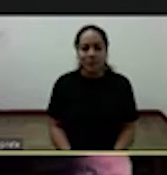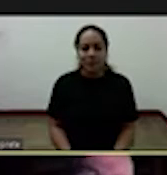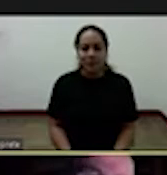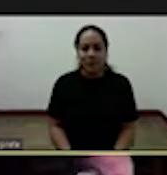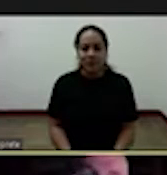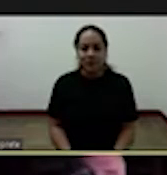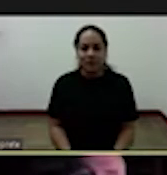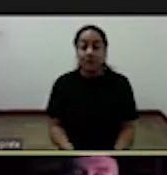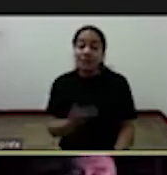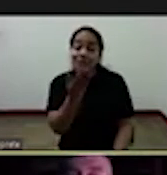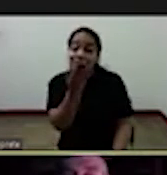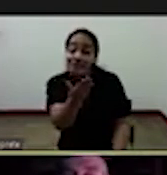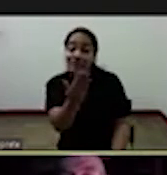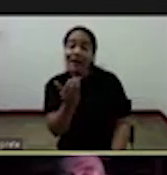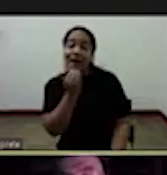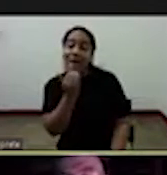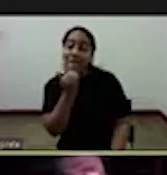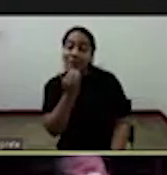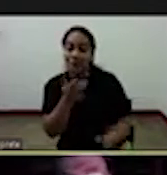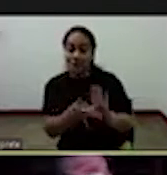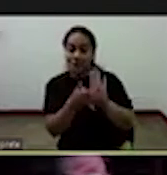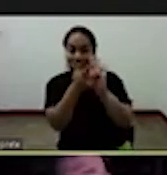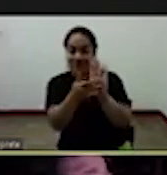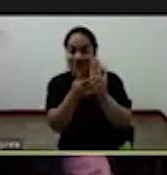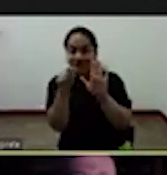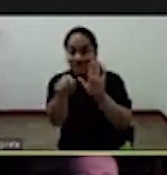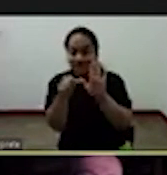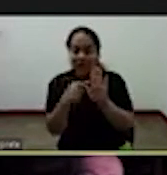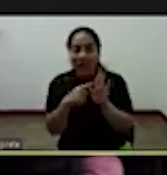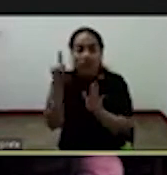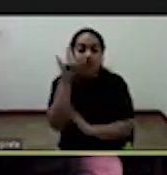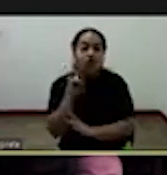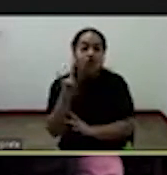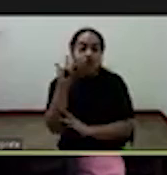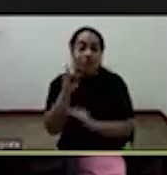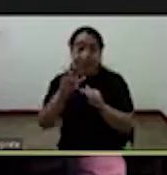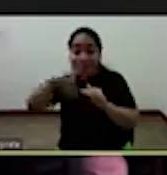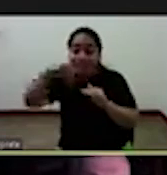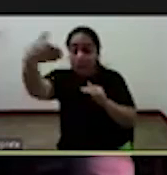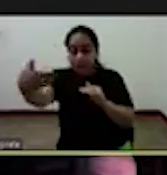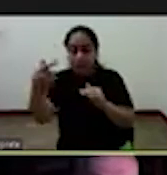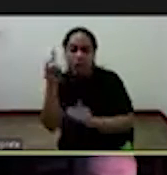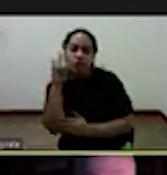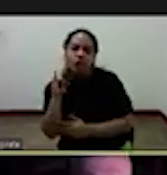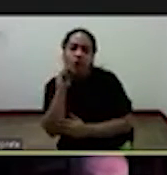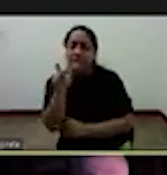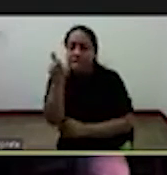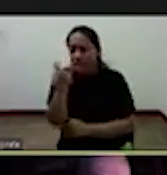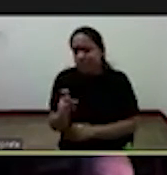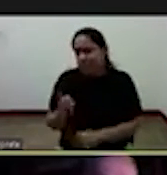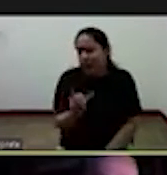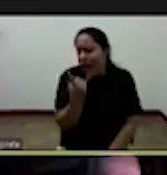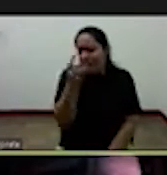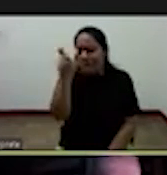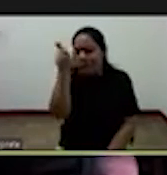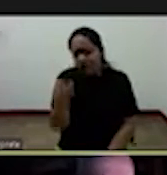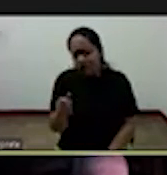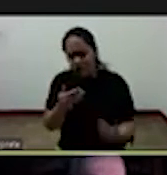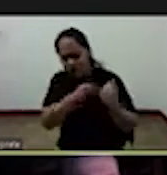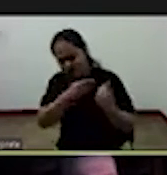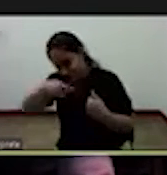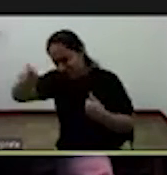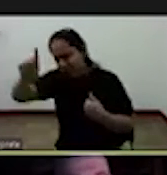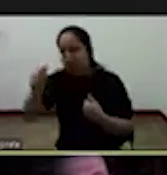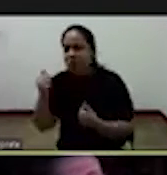Esto es un ejemplo de escucha a posteriori. A alguien le encargué que escuchara